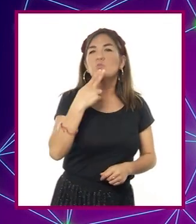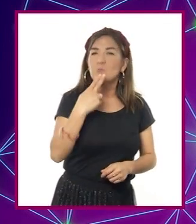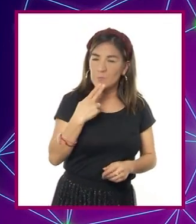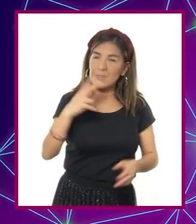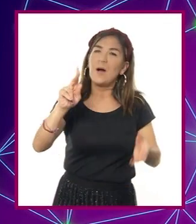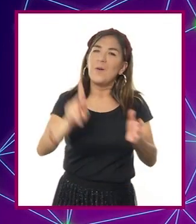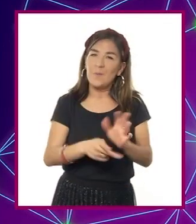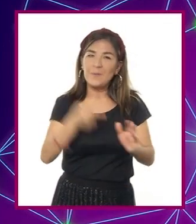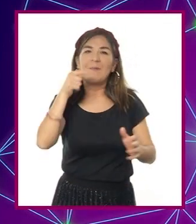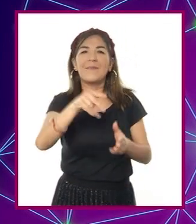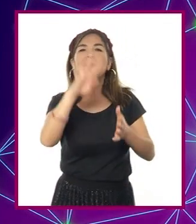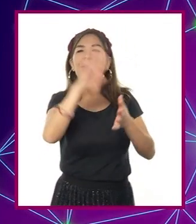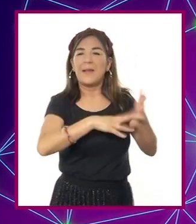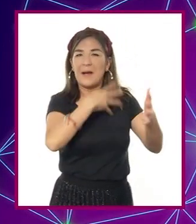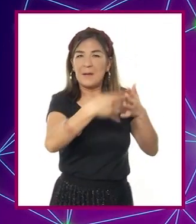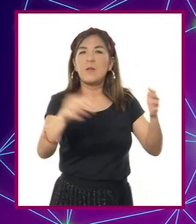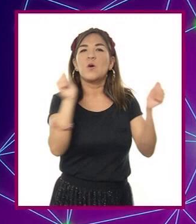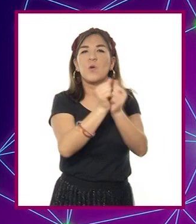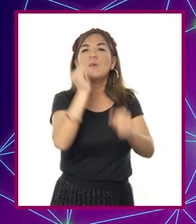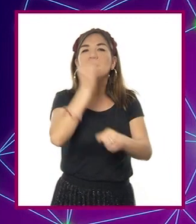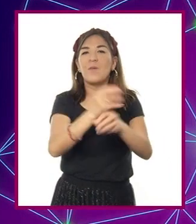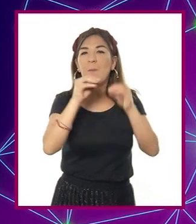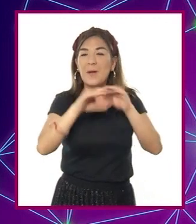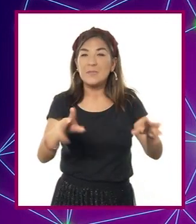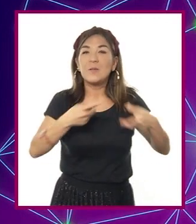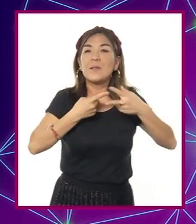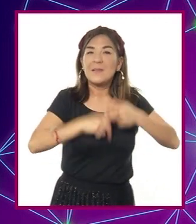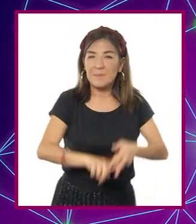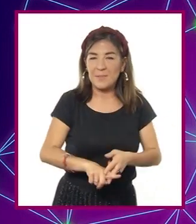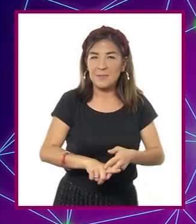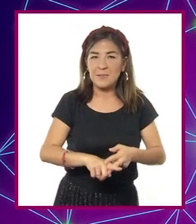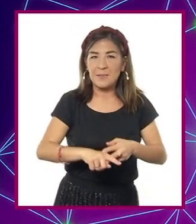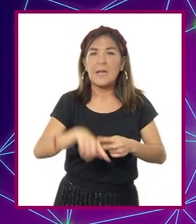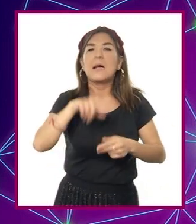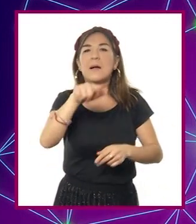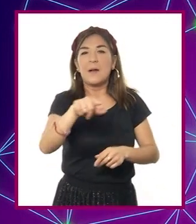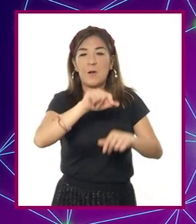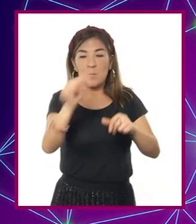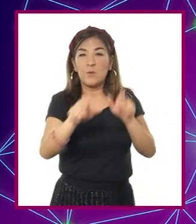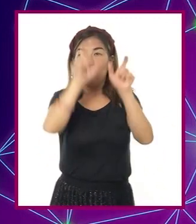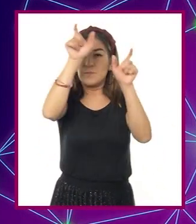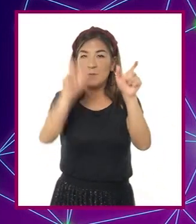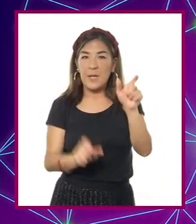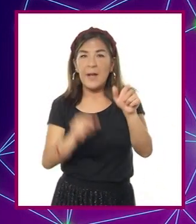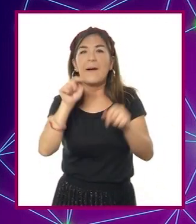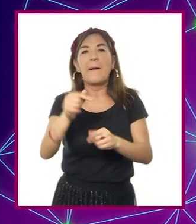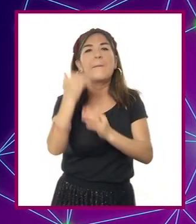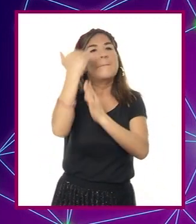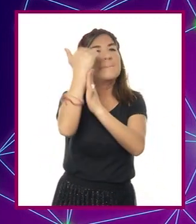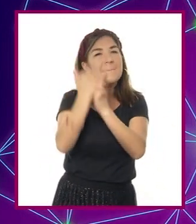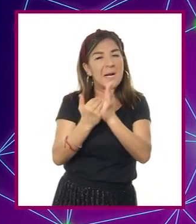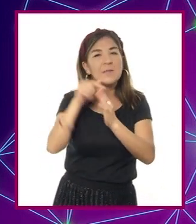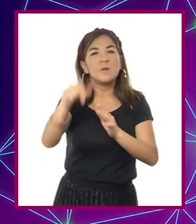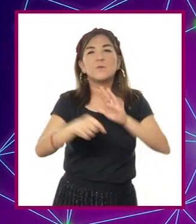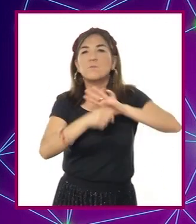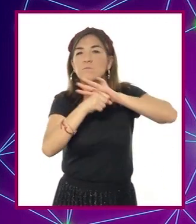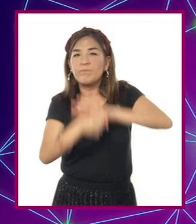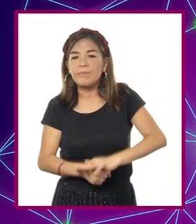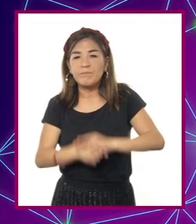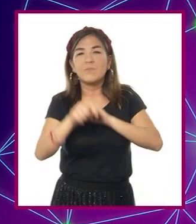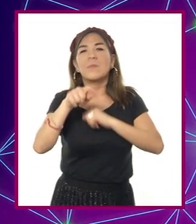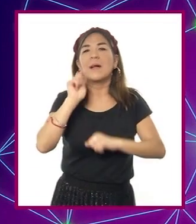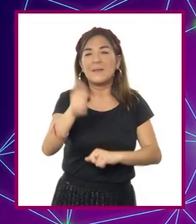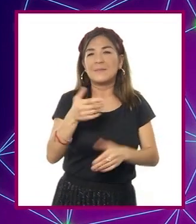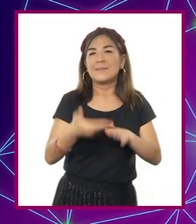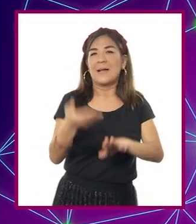nuevamente la tabla con los datos iniciales y, en la siguiente fila, reducir la presión a 1/3